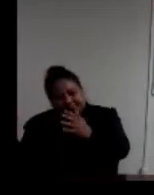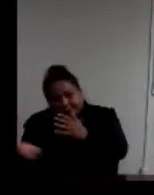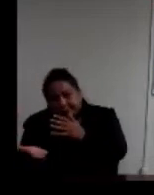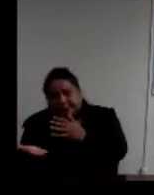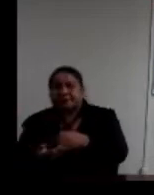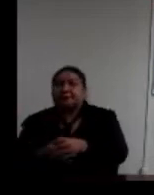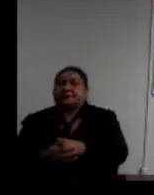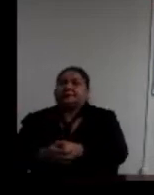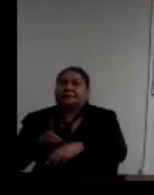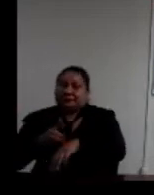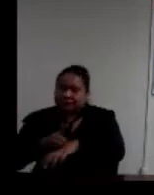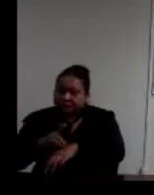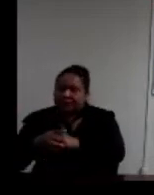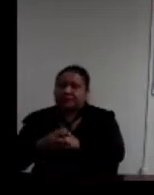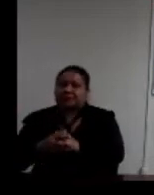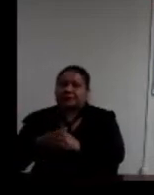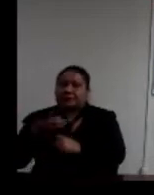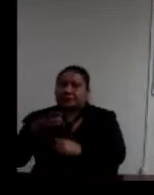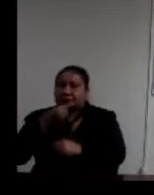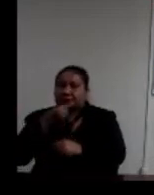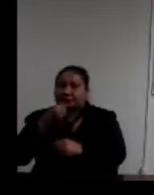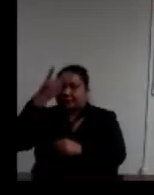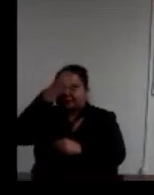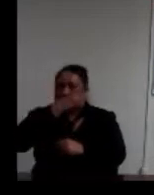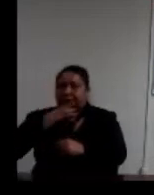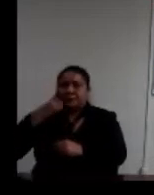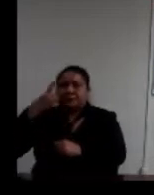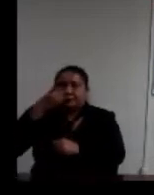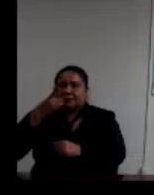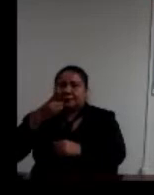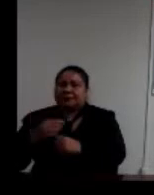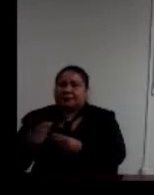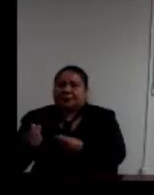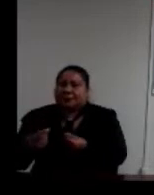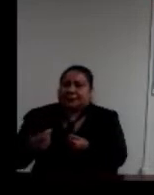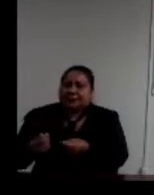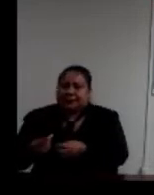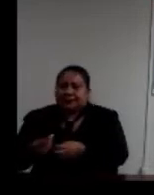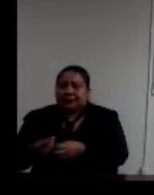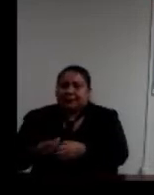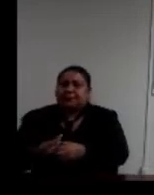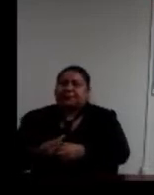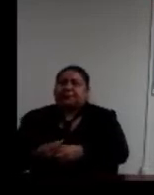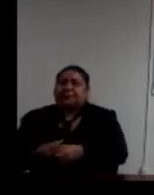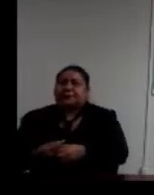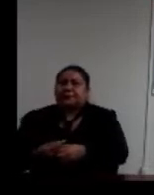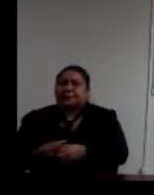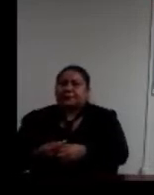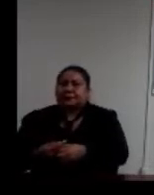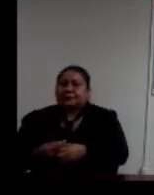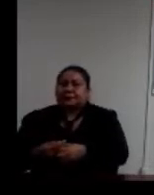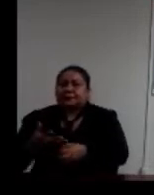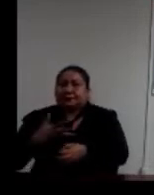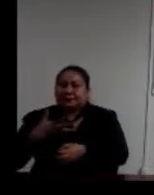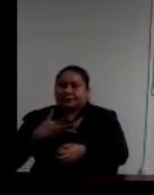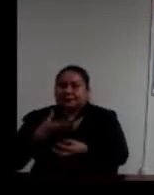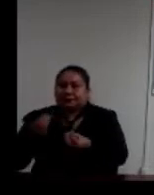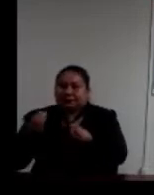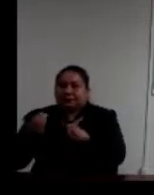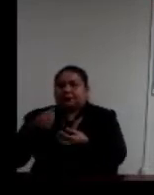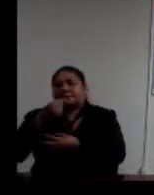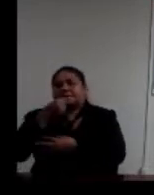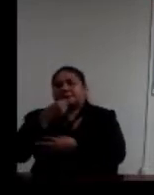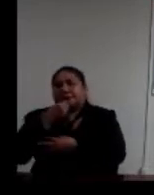niño hace un diagnóstico que se llama ansiedad o un trastorno de ansiedad generalizada, o tenemos muchos